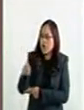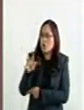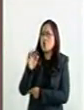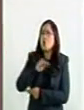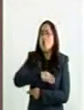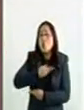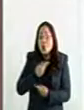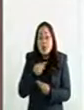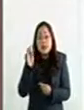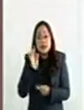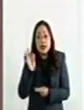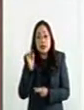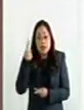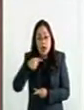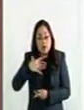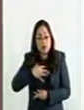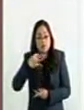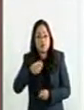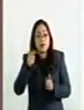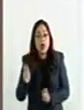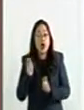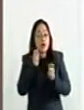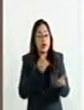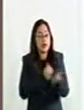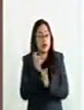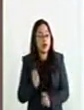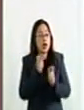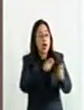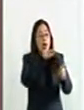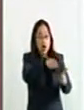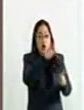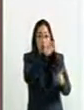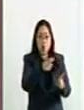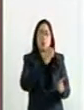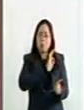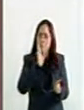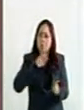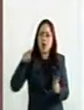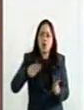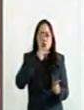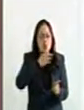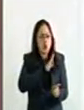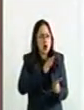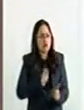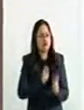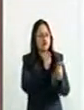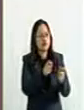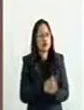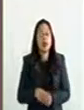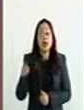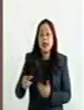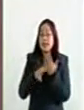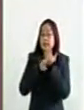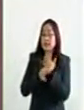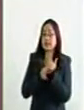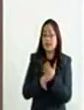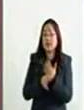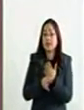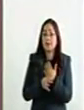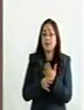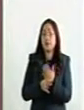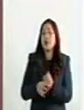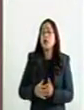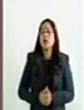votado porque se le concediera la medalla a Gonzalo Rivas. Cloutier solía decir que sólo sabe